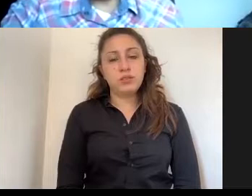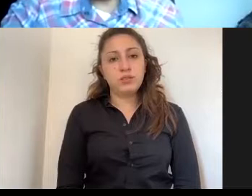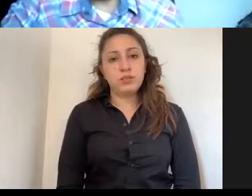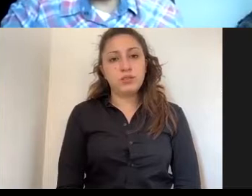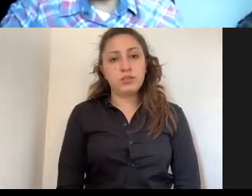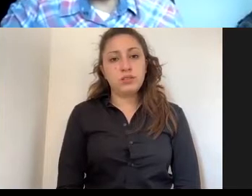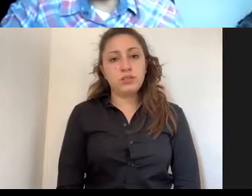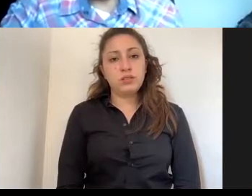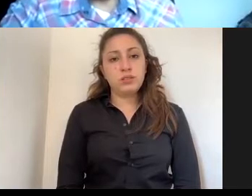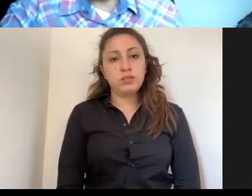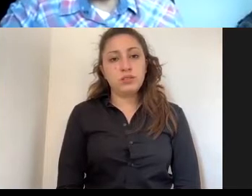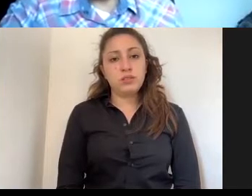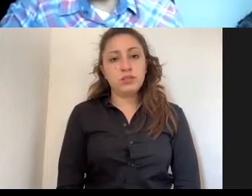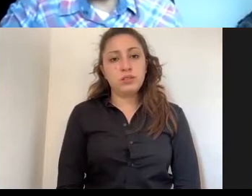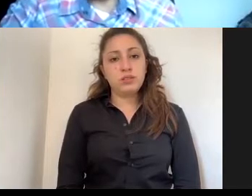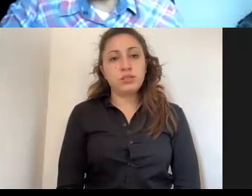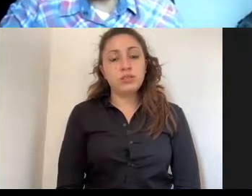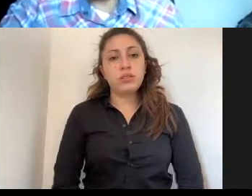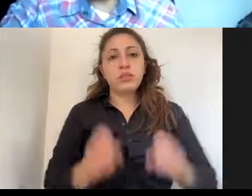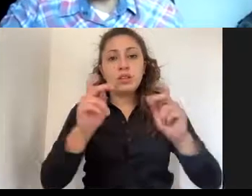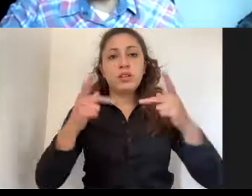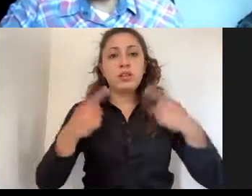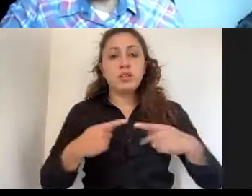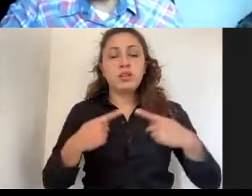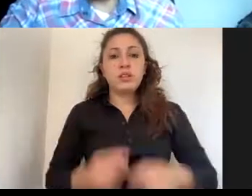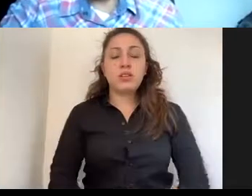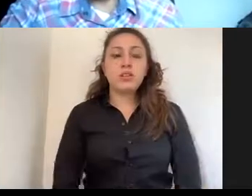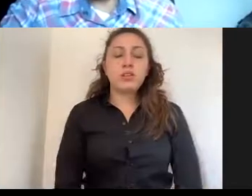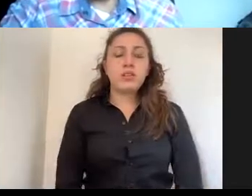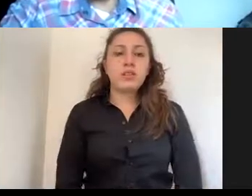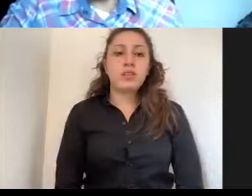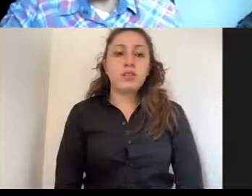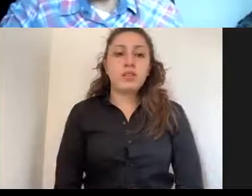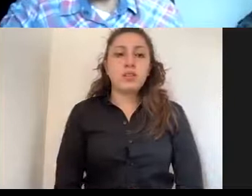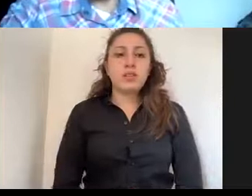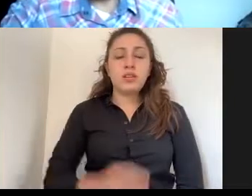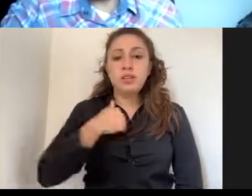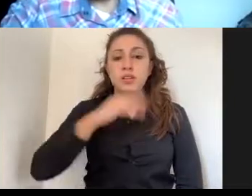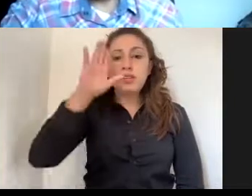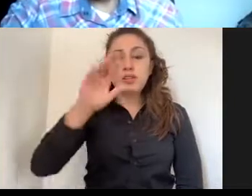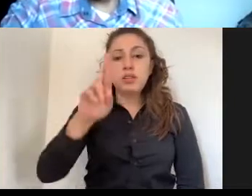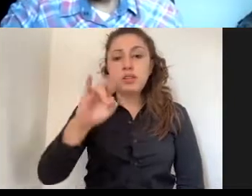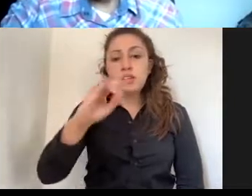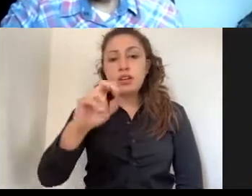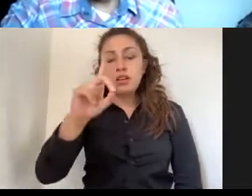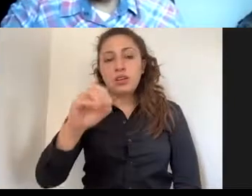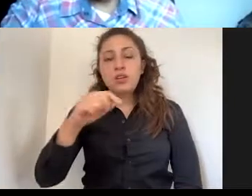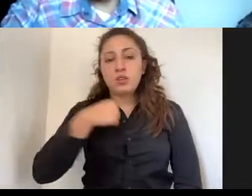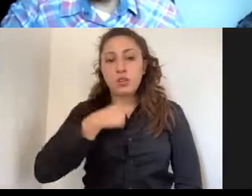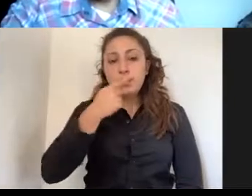Bien, de no haber consideraciones, pido a... Perdón, diputado sí, Ruiz, discúlpeme, sí, adelante. tenía apagado el